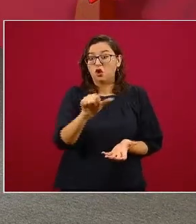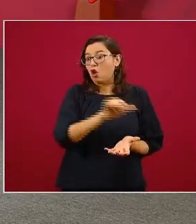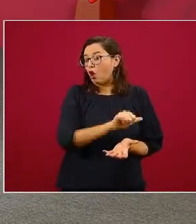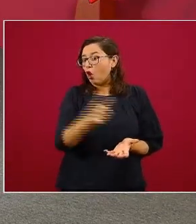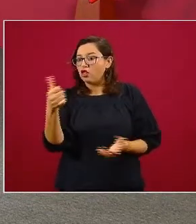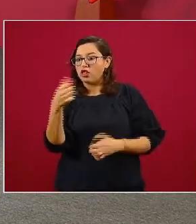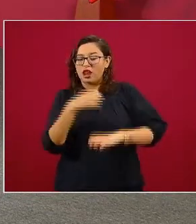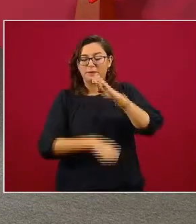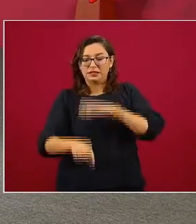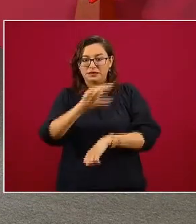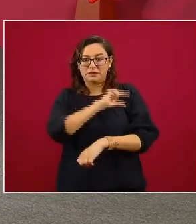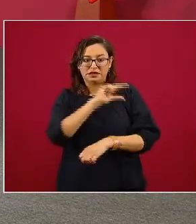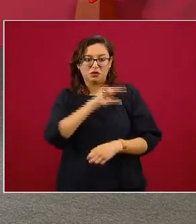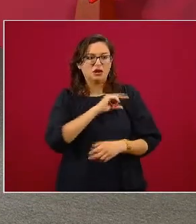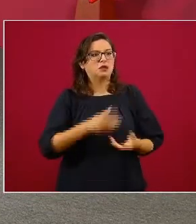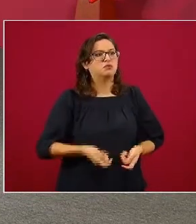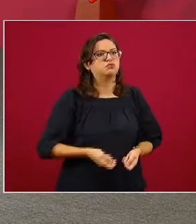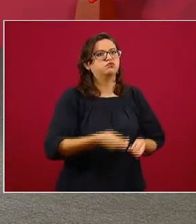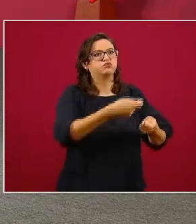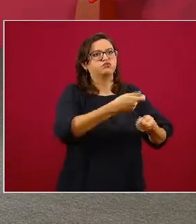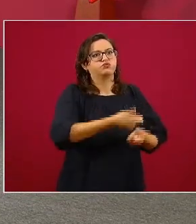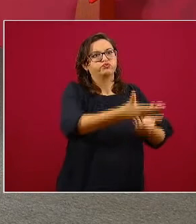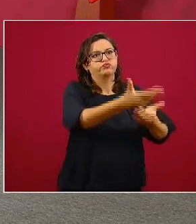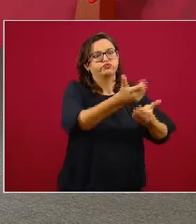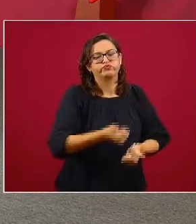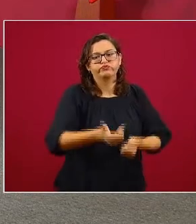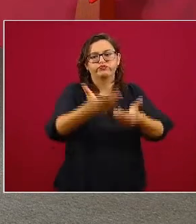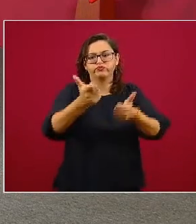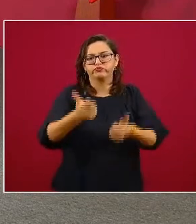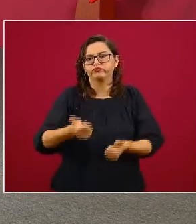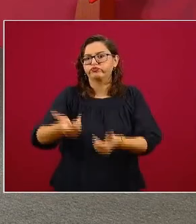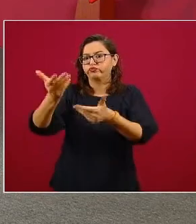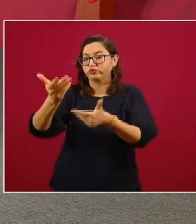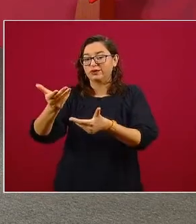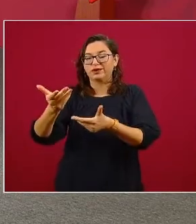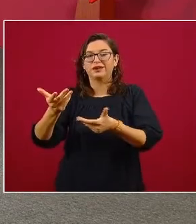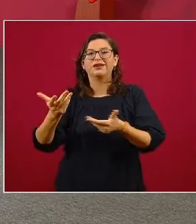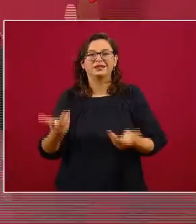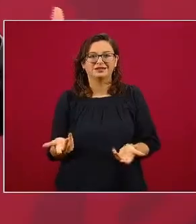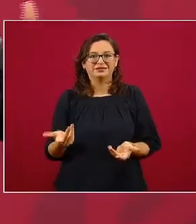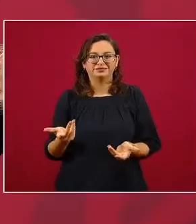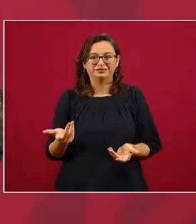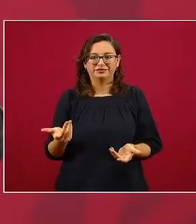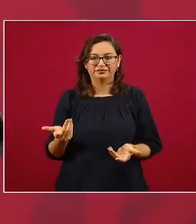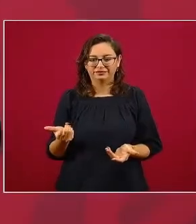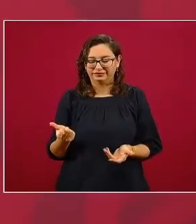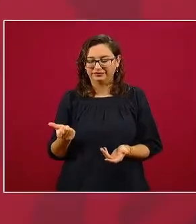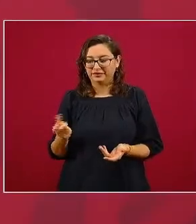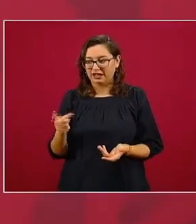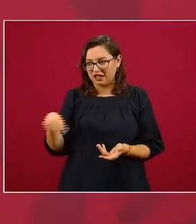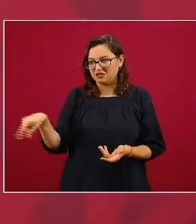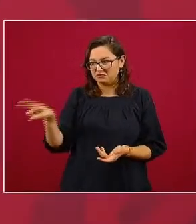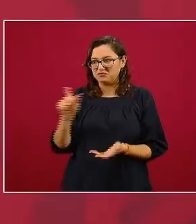los medicamentos, que también se contrataba a particulares.